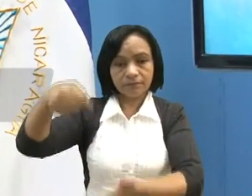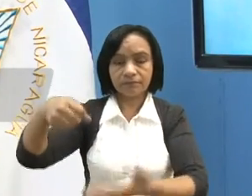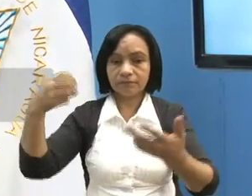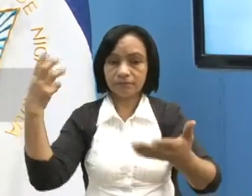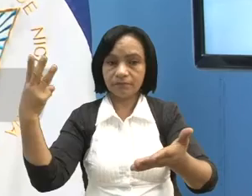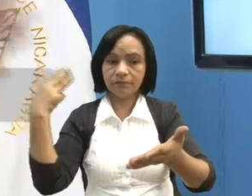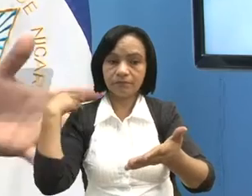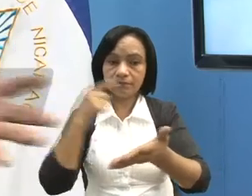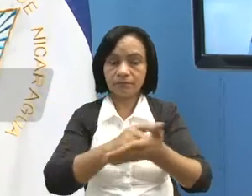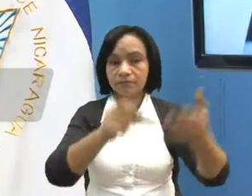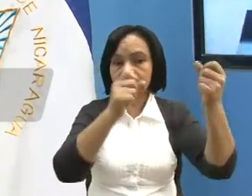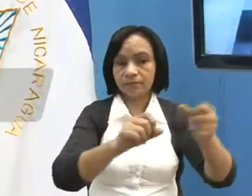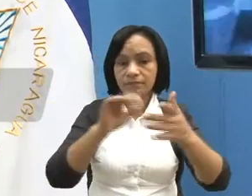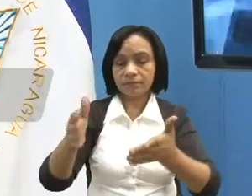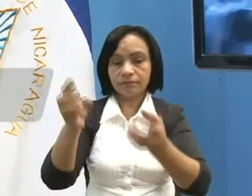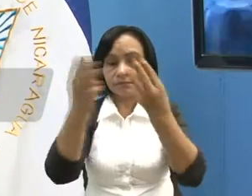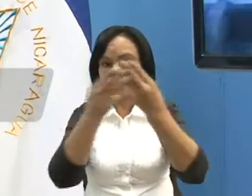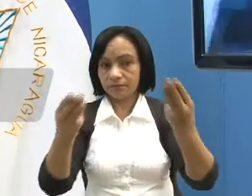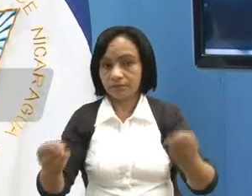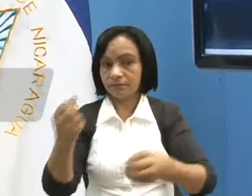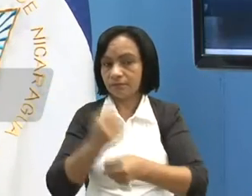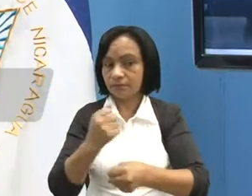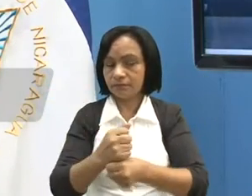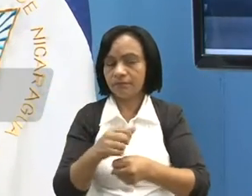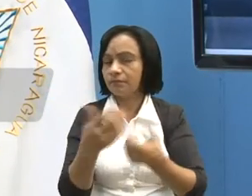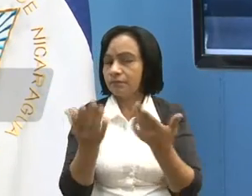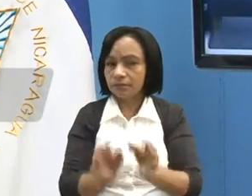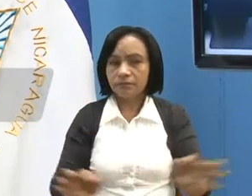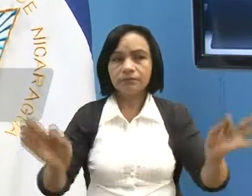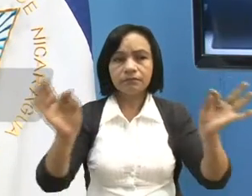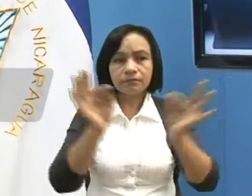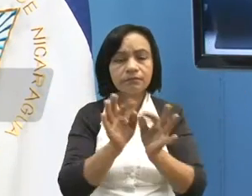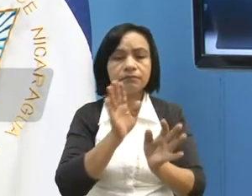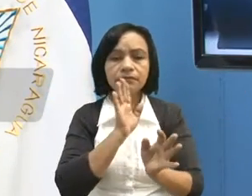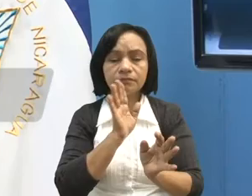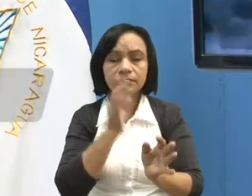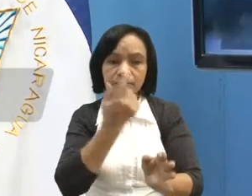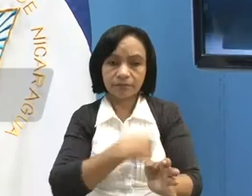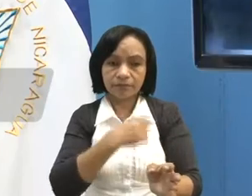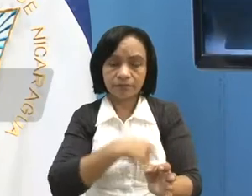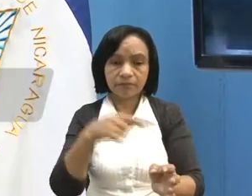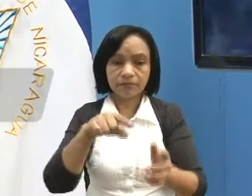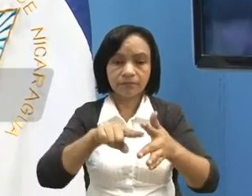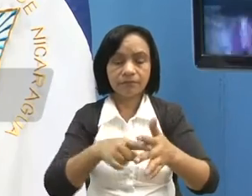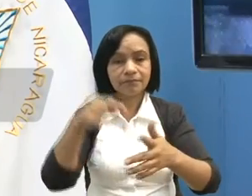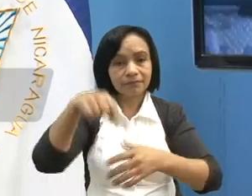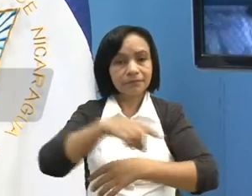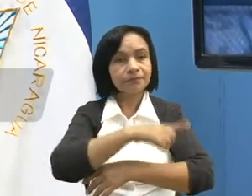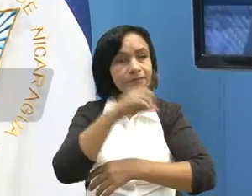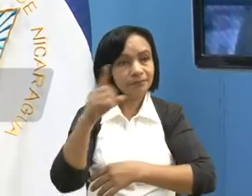maestros. ¿Cuán importante este factor y cómo determina para que, pues, precisamente hablemos de ciclo escolar iniciándose hoy,